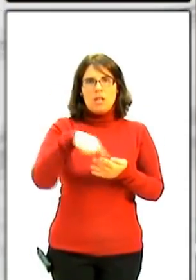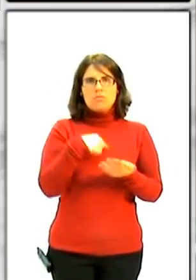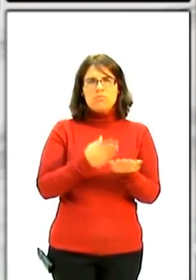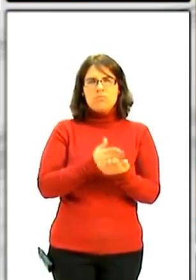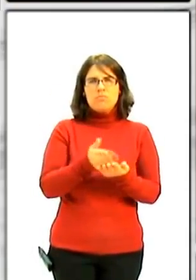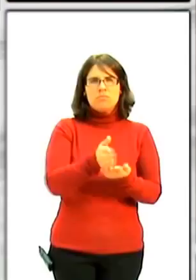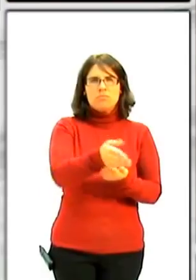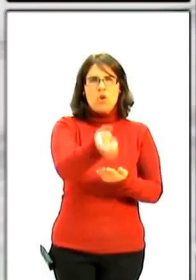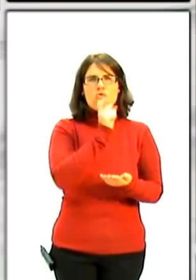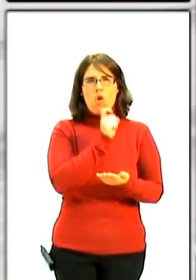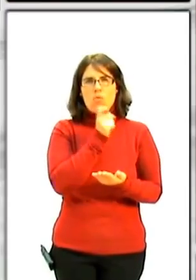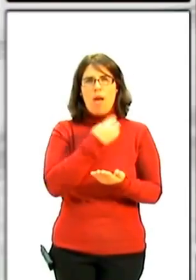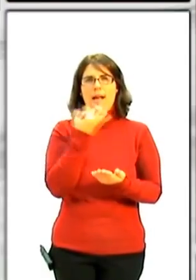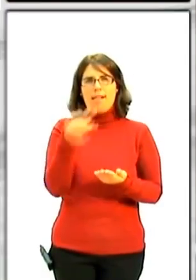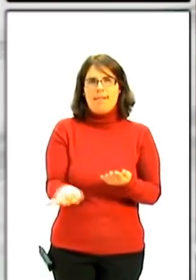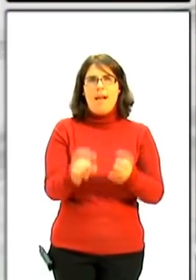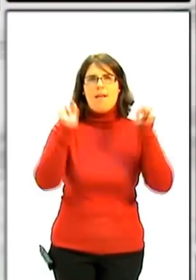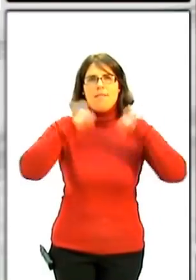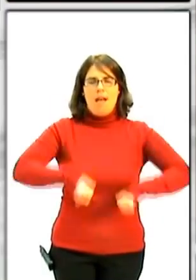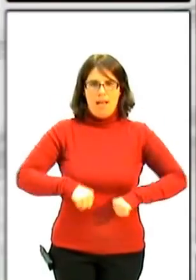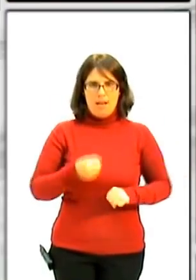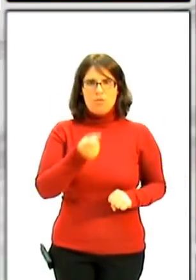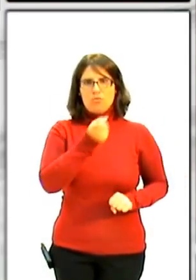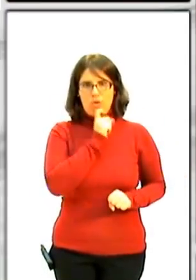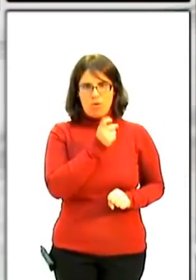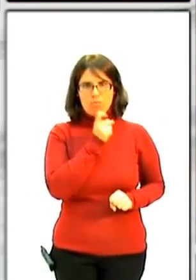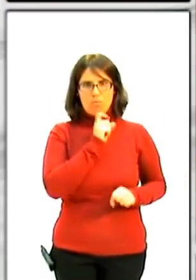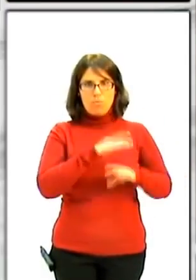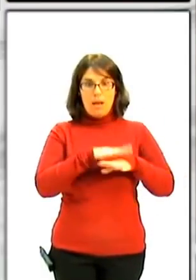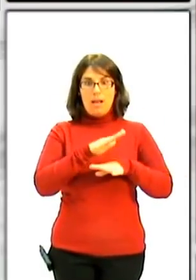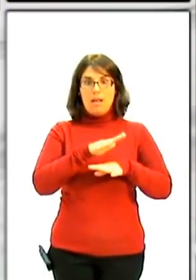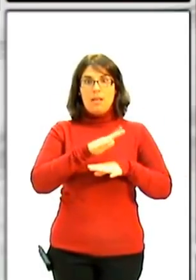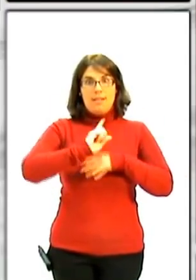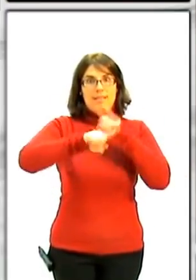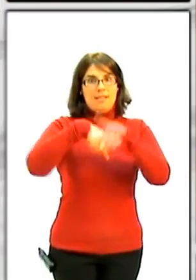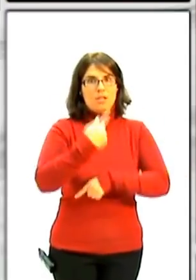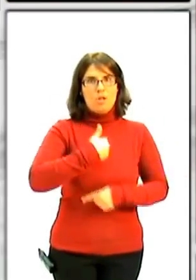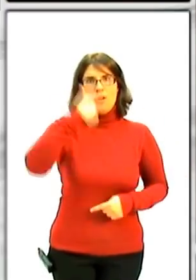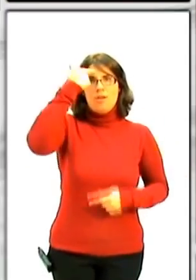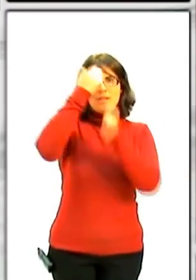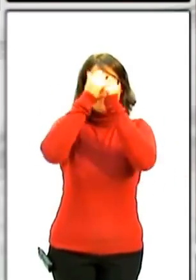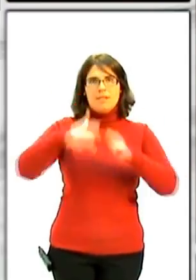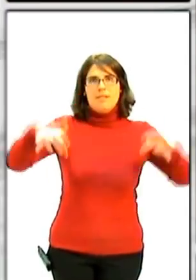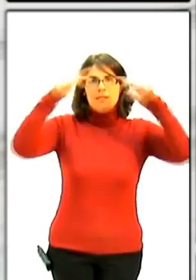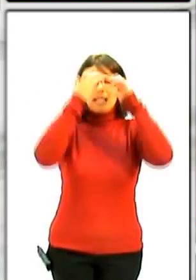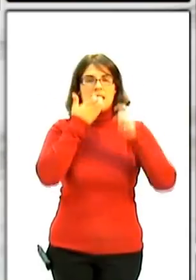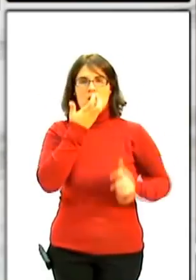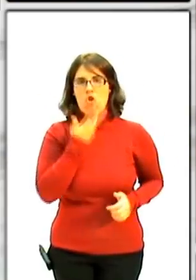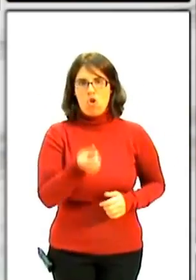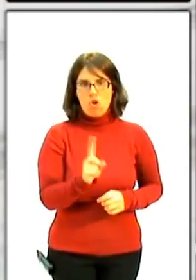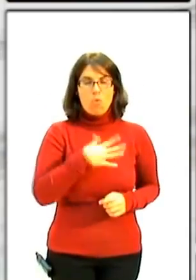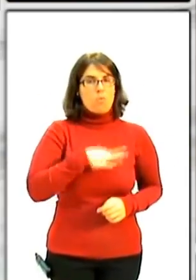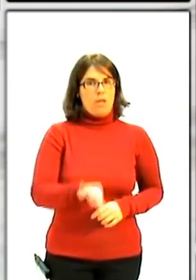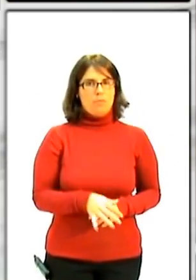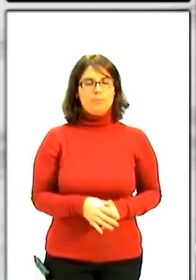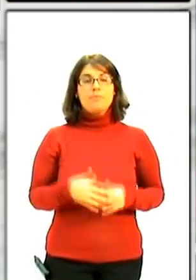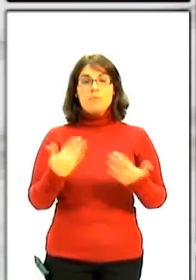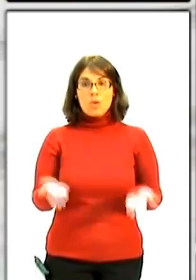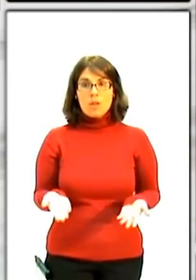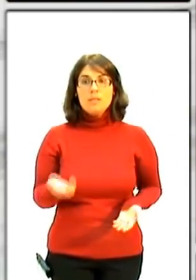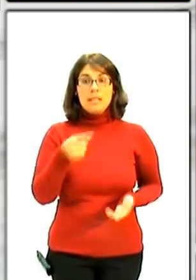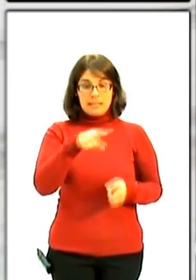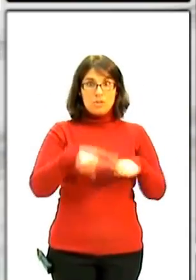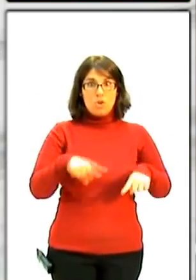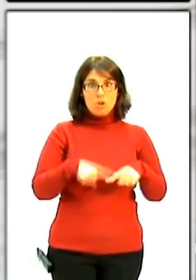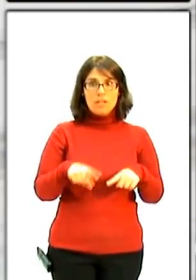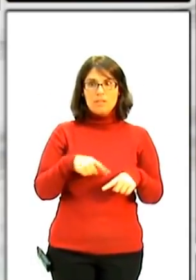ese relieve, esa ruta, para que de alguna forma la pueda conceptualizar en mi cabeza si no la conozco, ¿no? Todo este tipo de cosas,